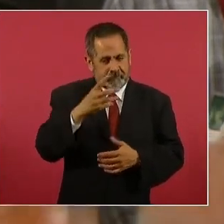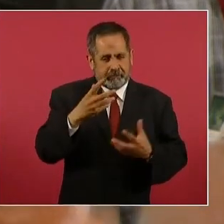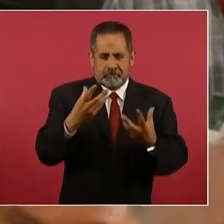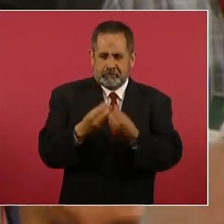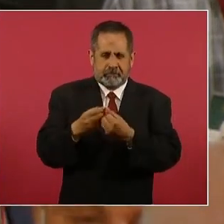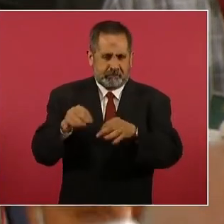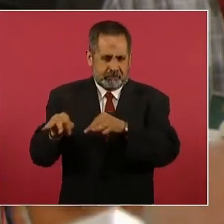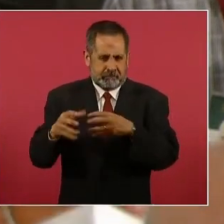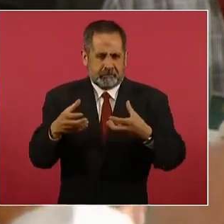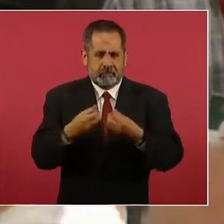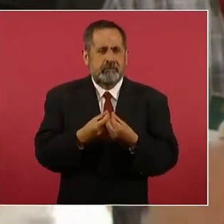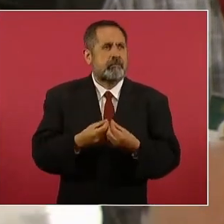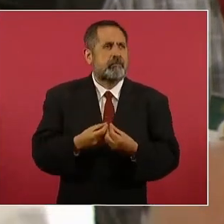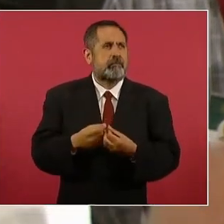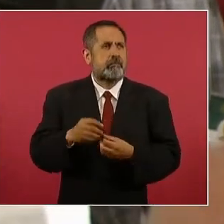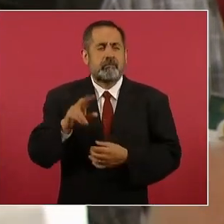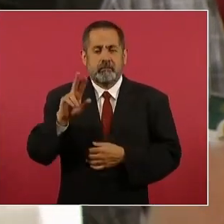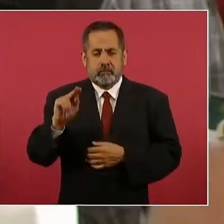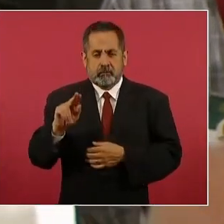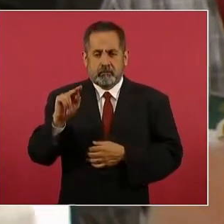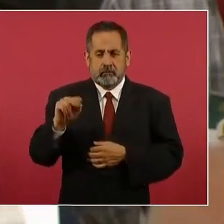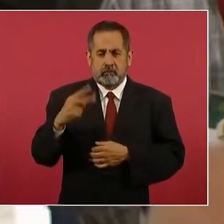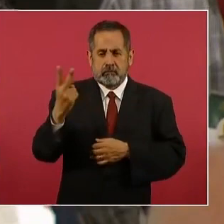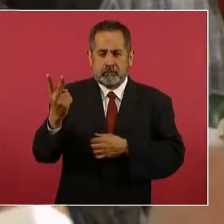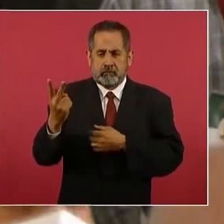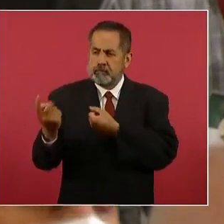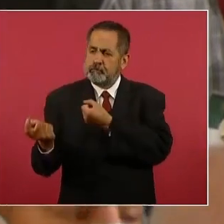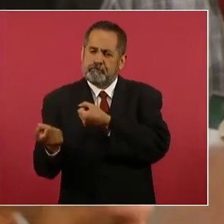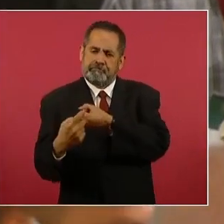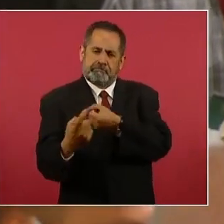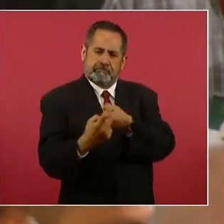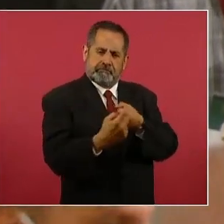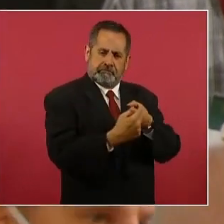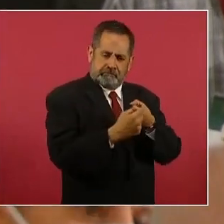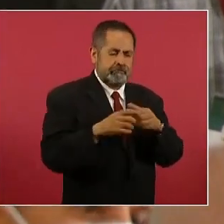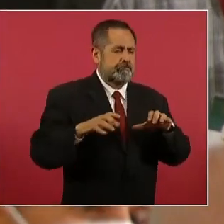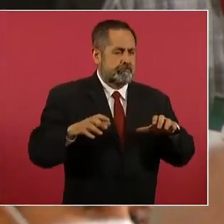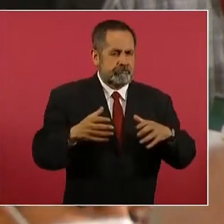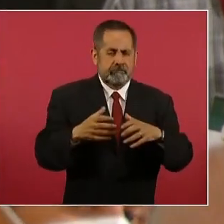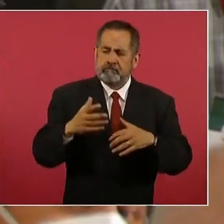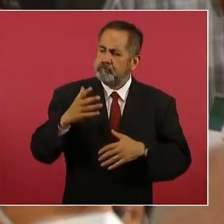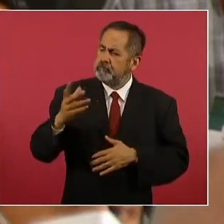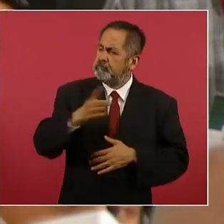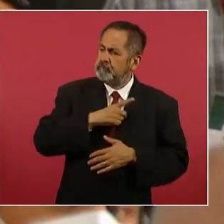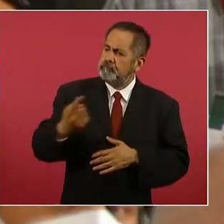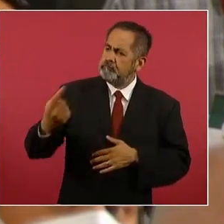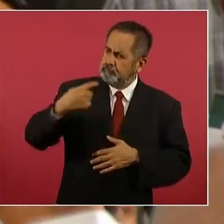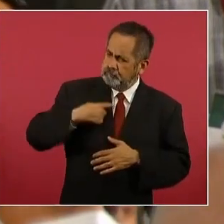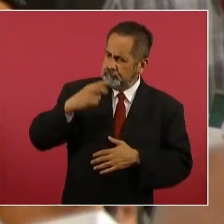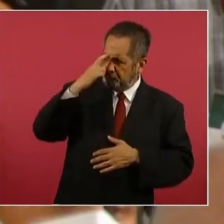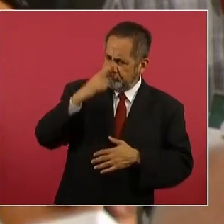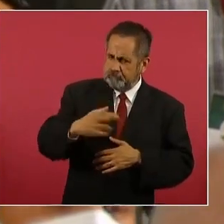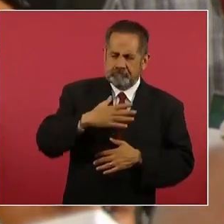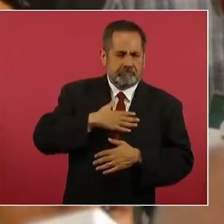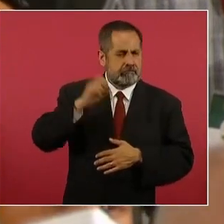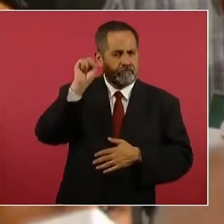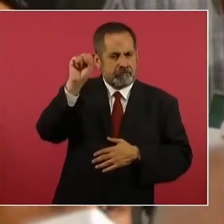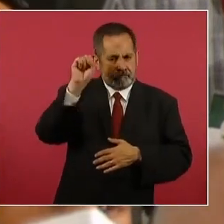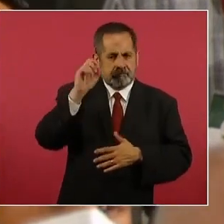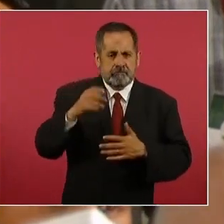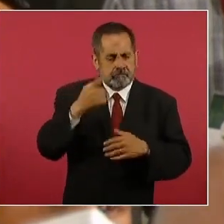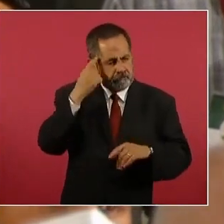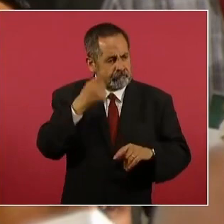Estado, que suman 82 sindicatos, exigen respeto a la autonomía sindical en los procesos de